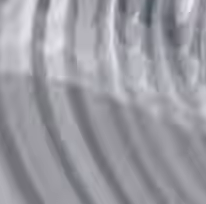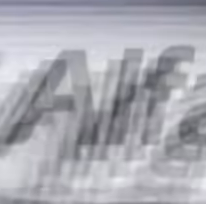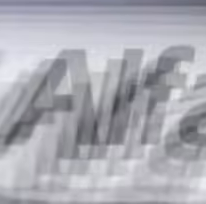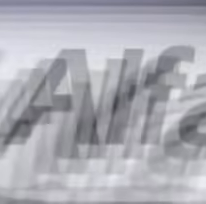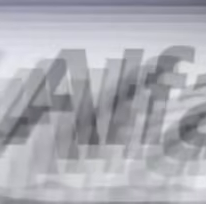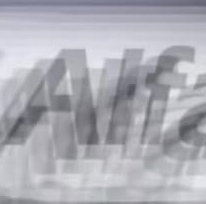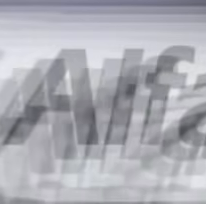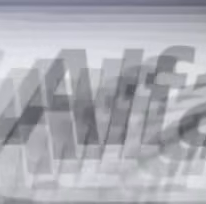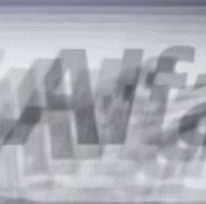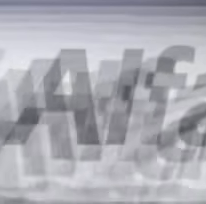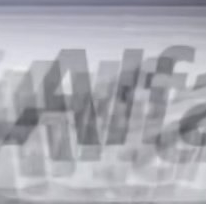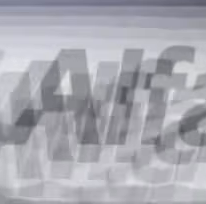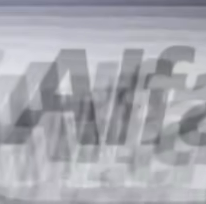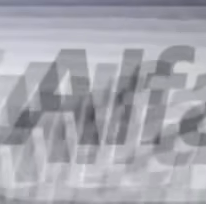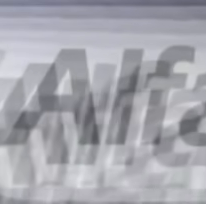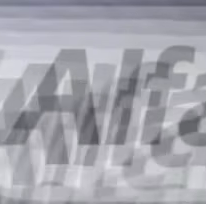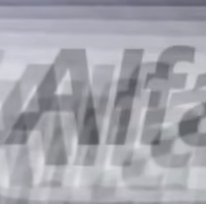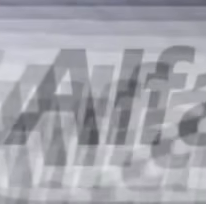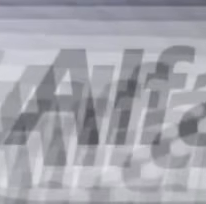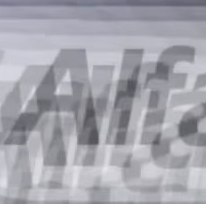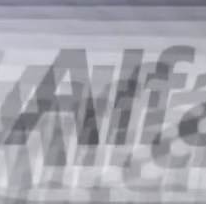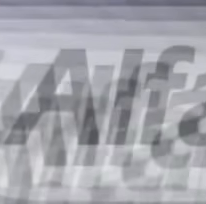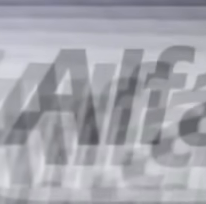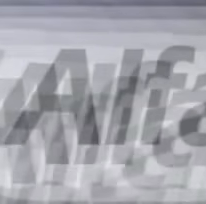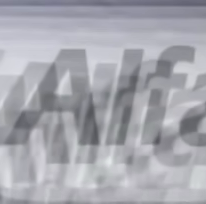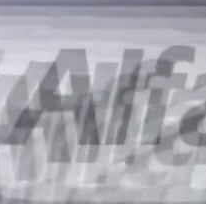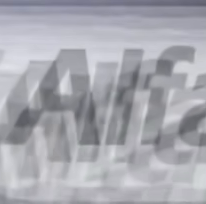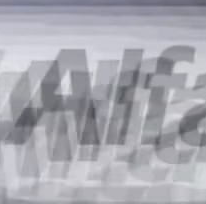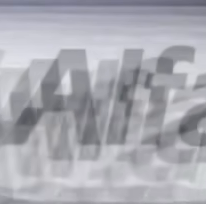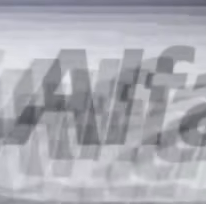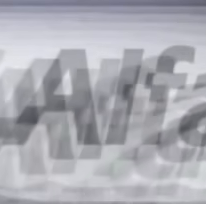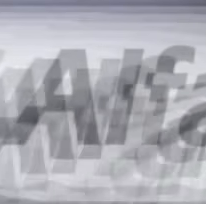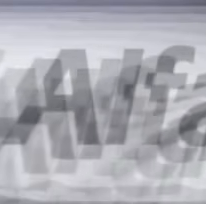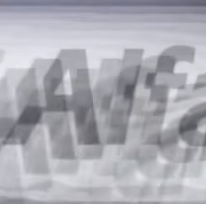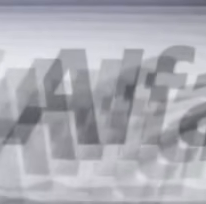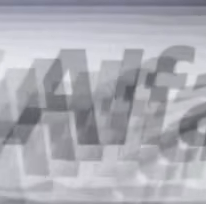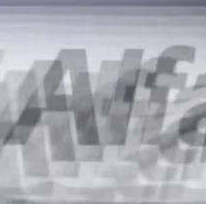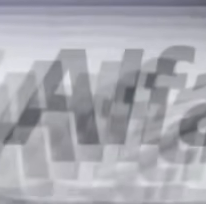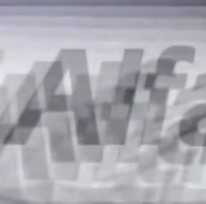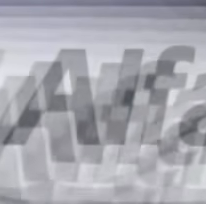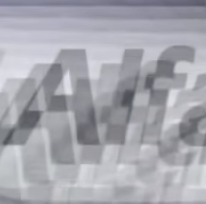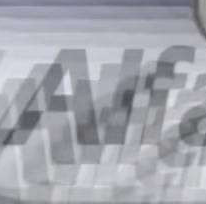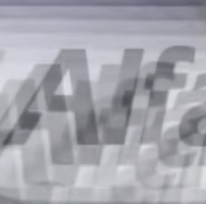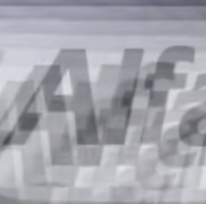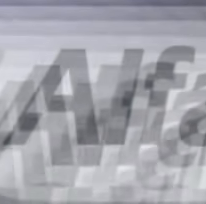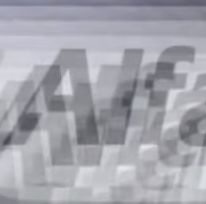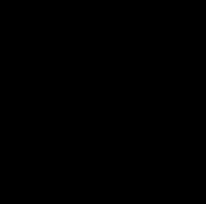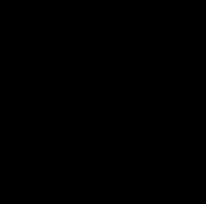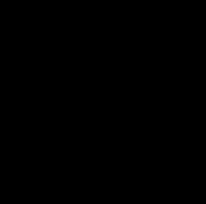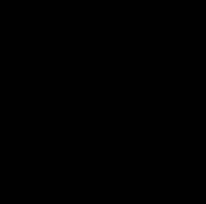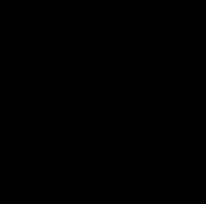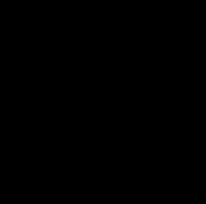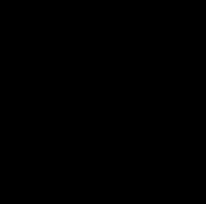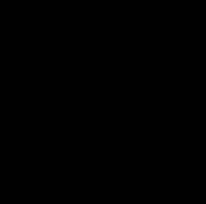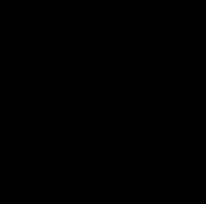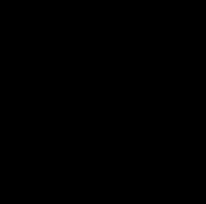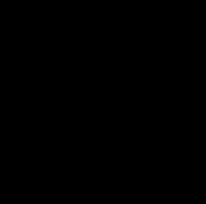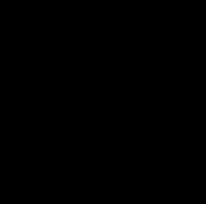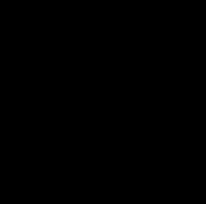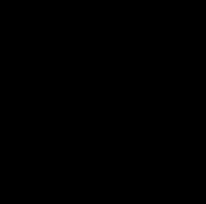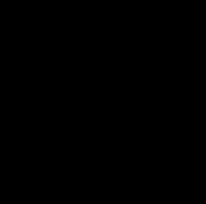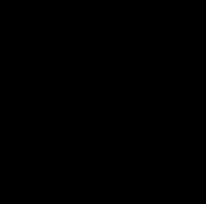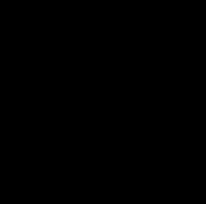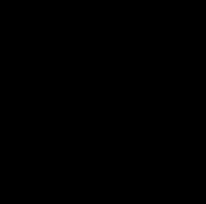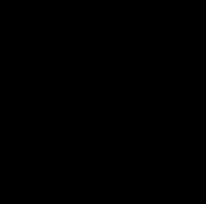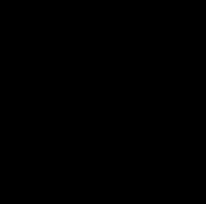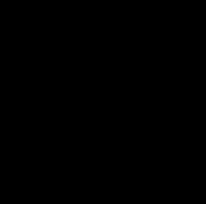Bienvenidos a Alfa Producciones. Si te gustaría saber más de esta información, te invito a que te quedes viendo.